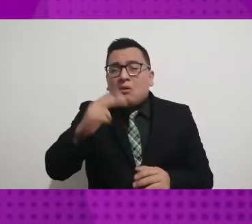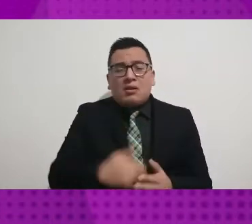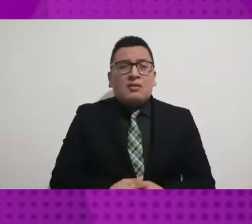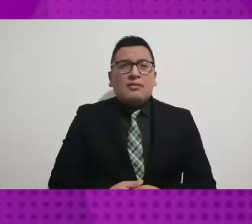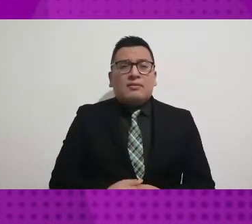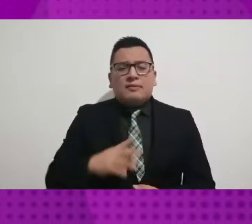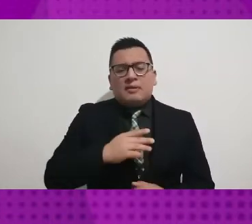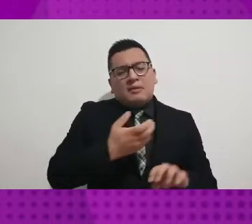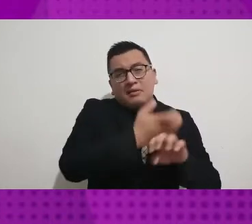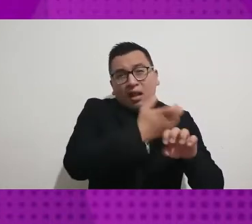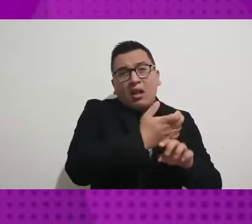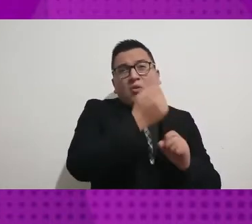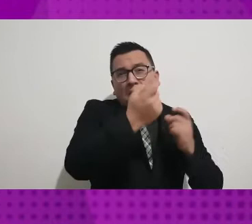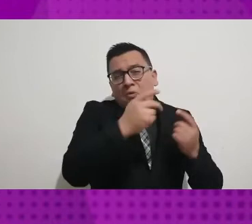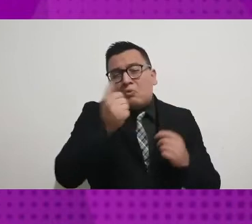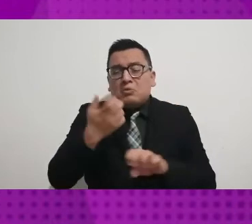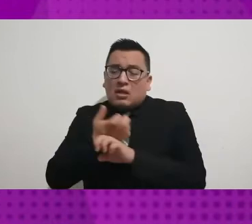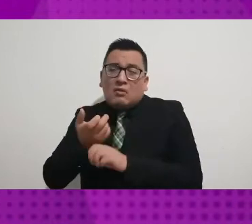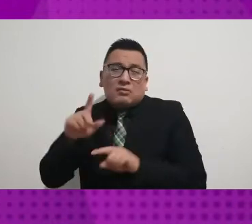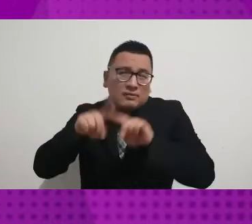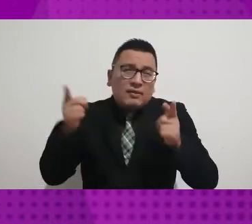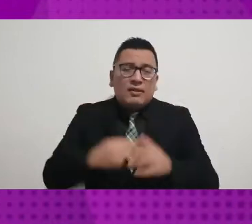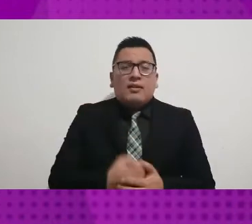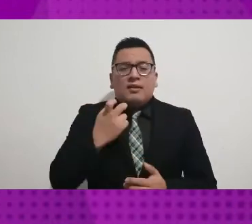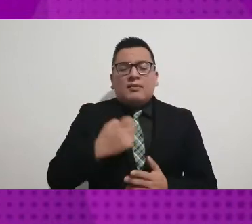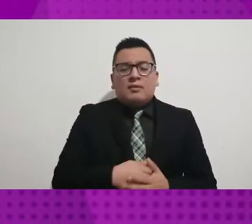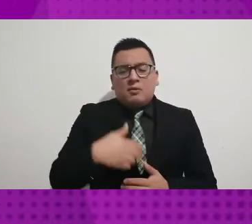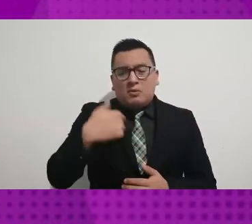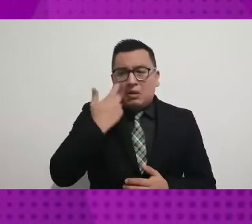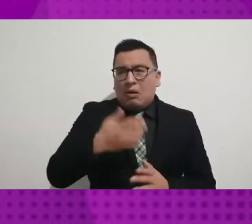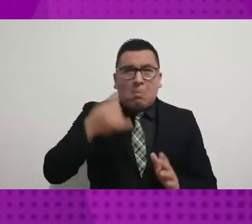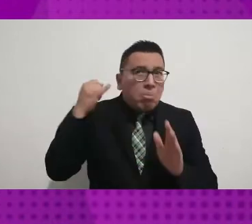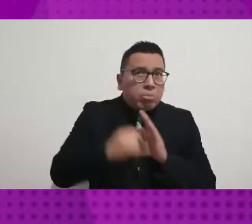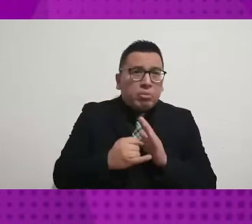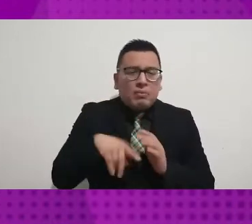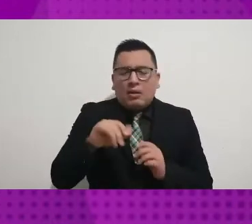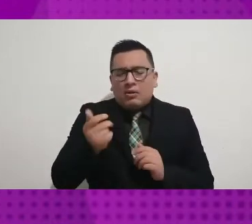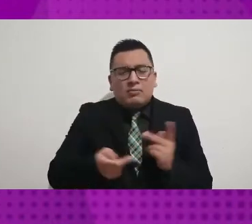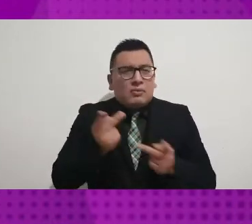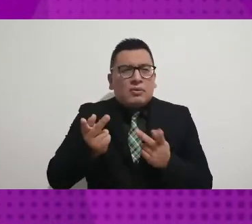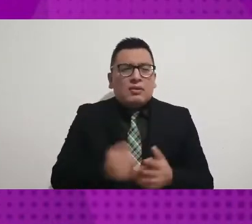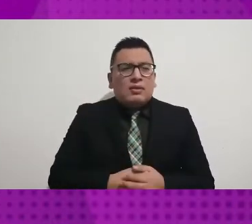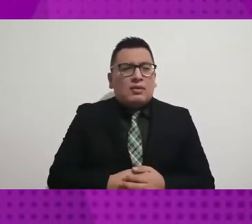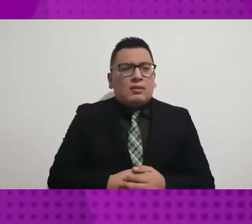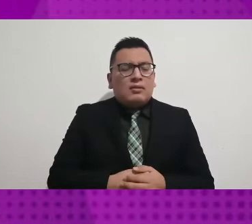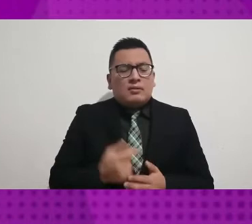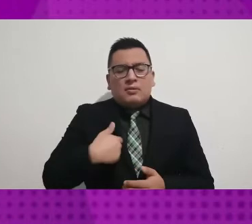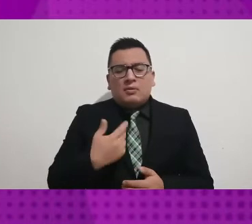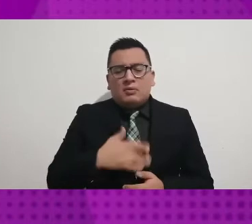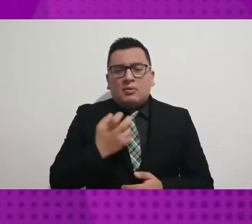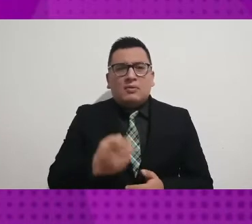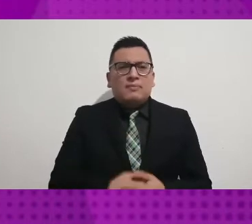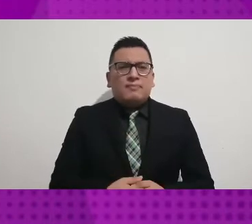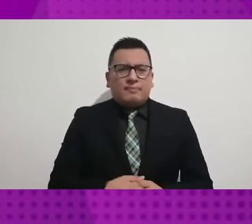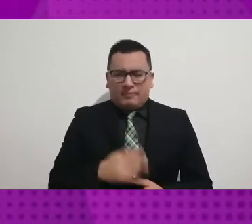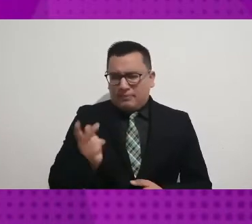regulaciones, mejores prácticas en unos estados que en otros estados, ¿no? Yo un poco, para no abrumar y dejar espacio también para otras preguntas, un